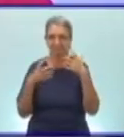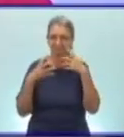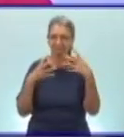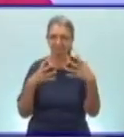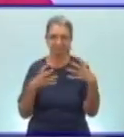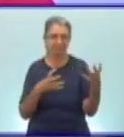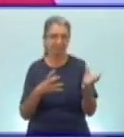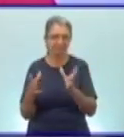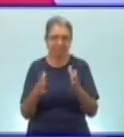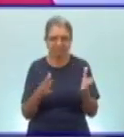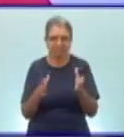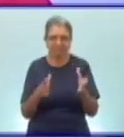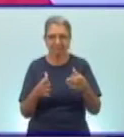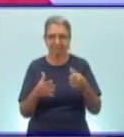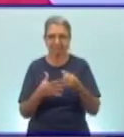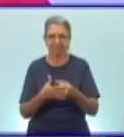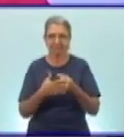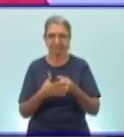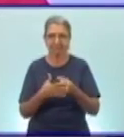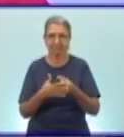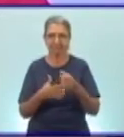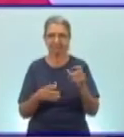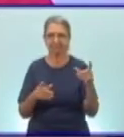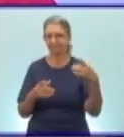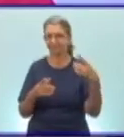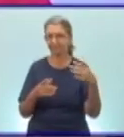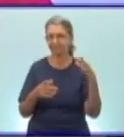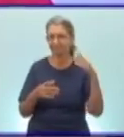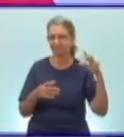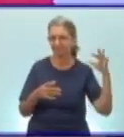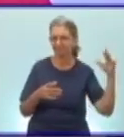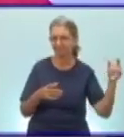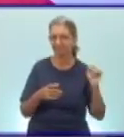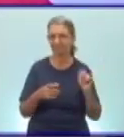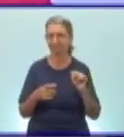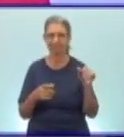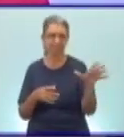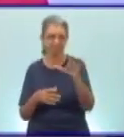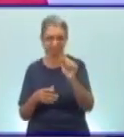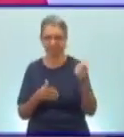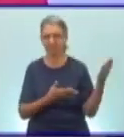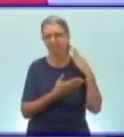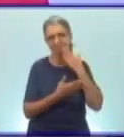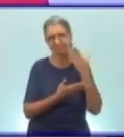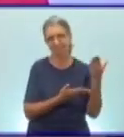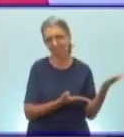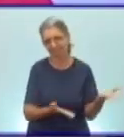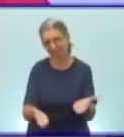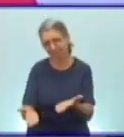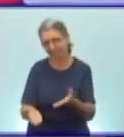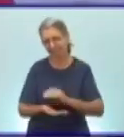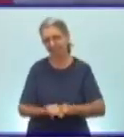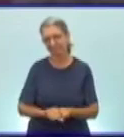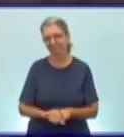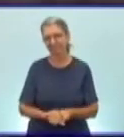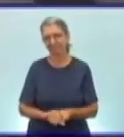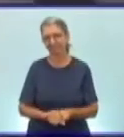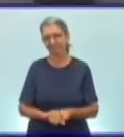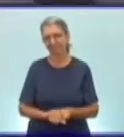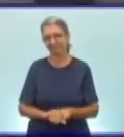impactantes dentro de la física, que es el fenómeno de la resonancia. Sean todos bienvenidos.